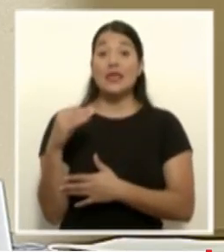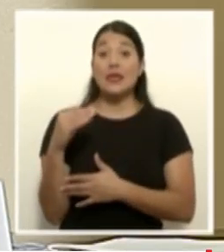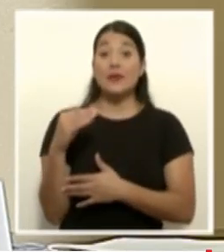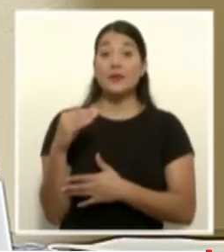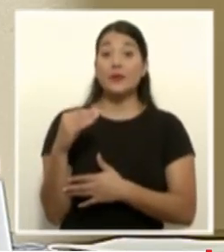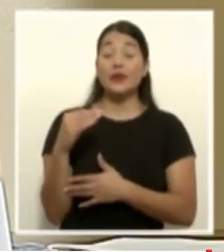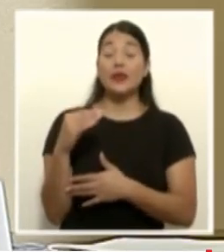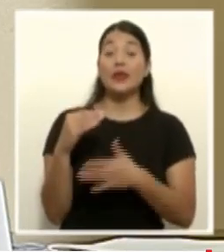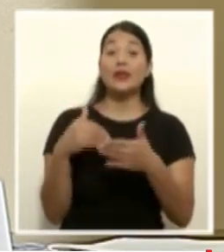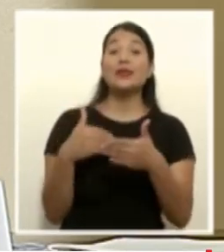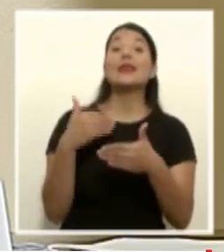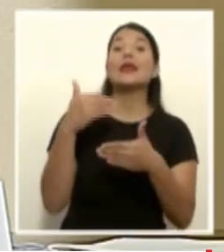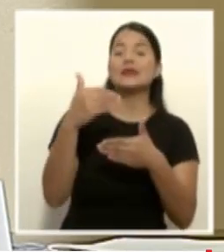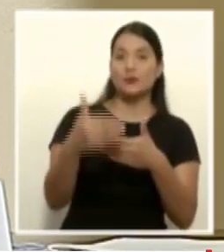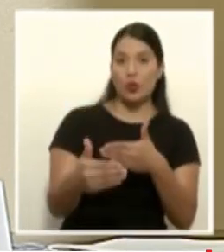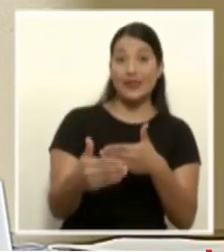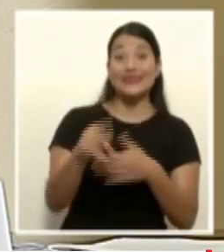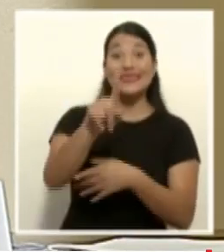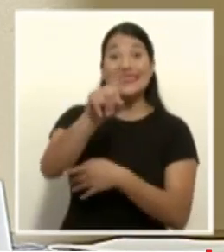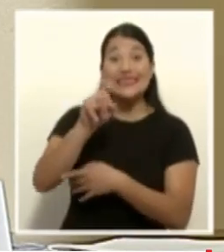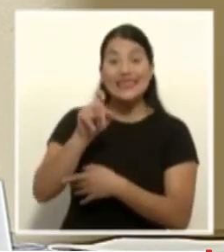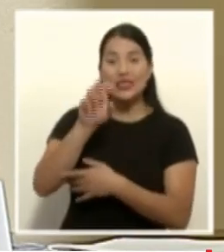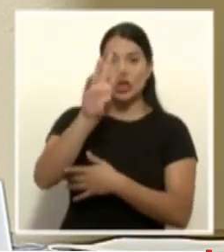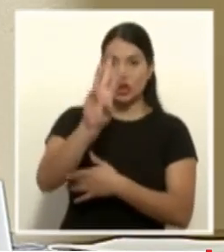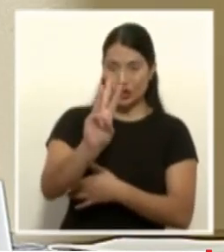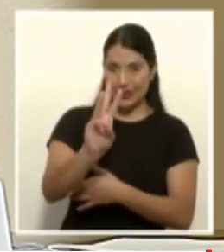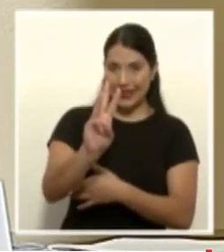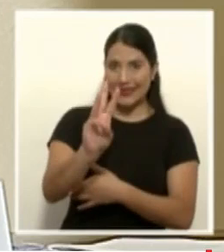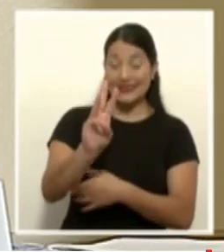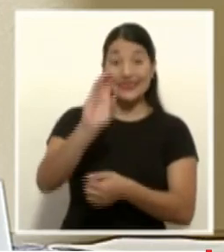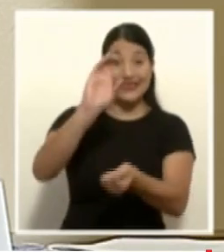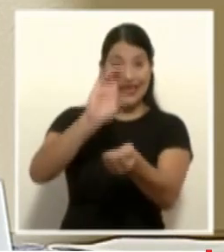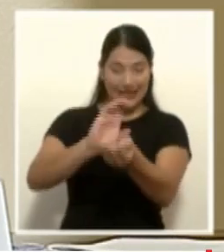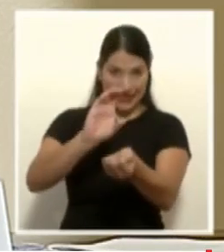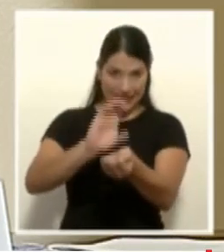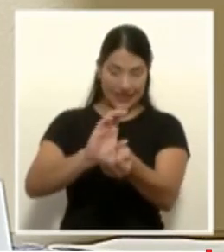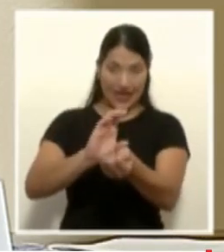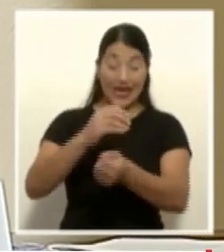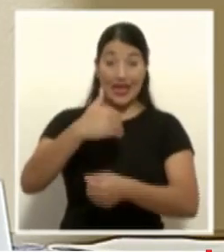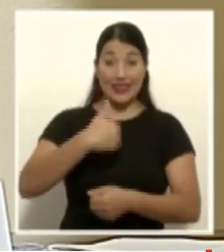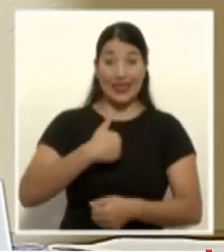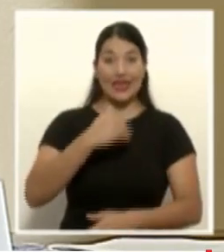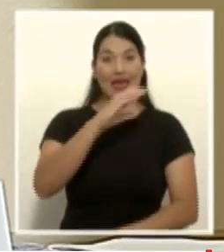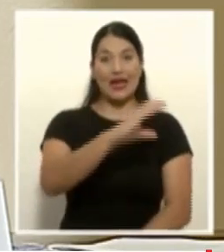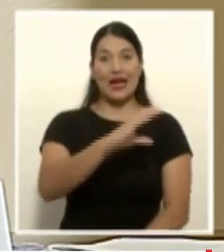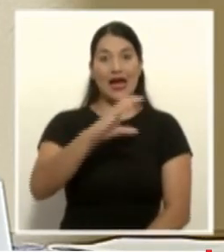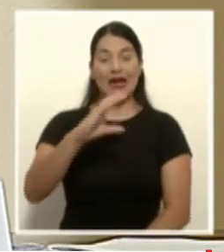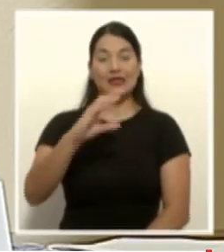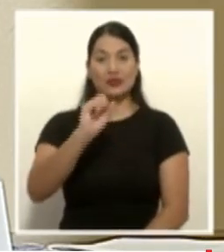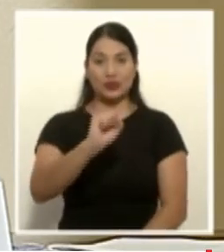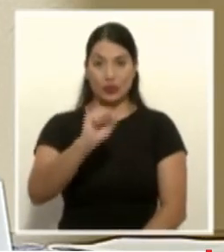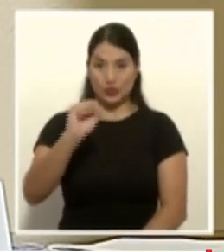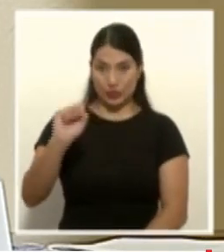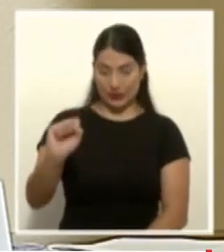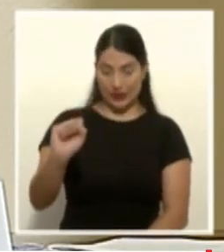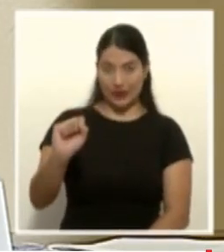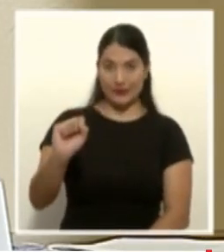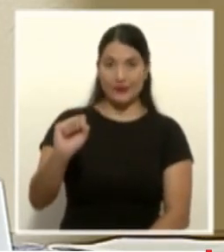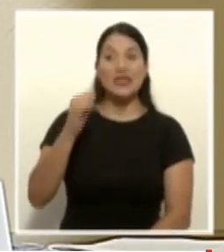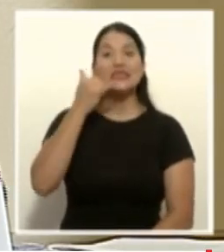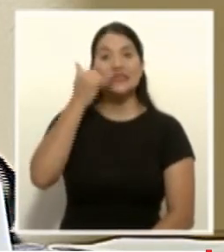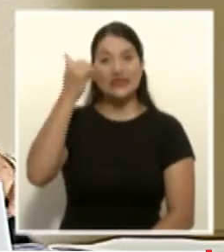va a ser a través de los 106 áreas de salud que tiene la Caja Costarricense de Seguro